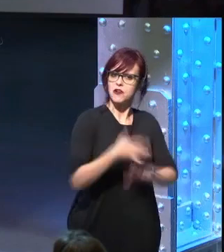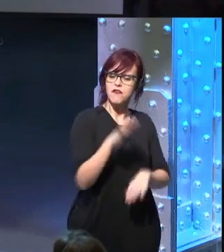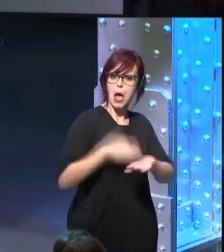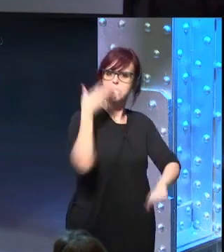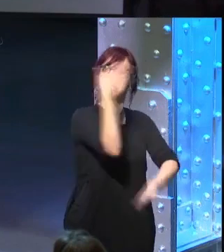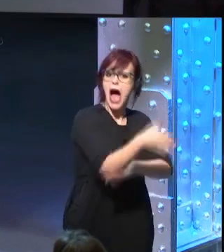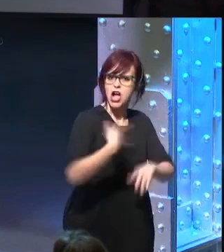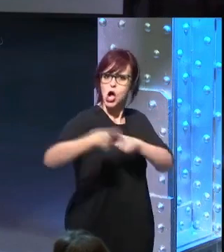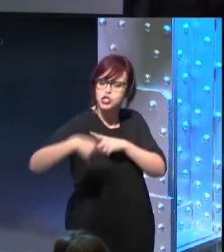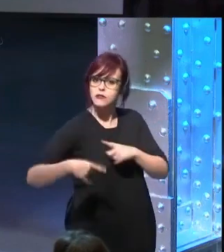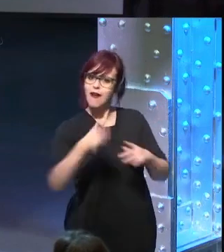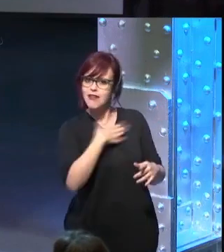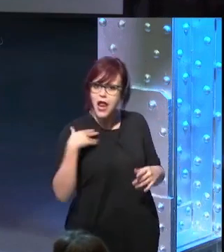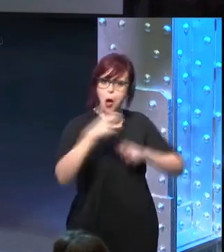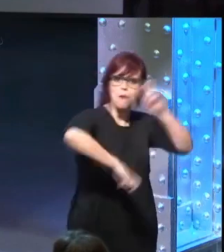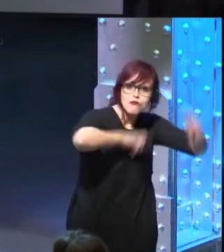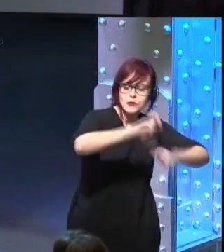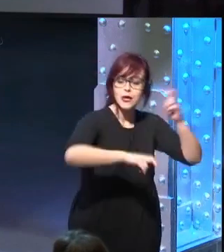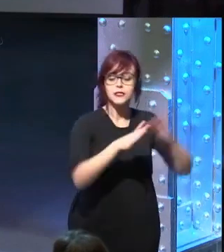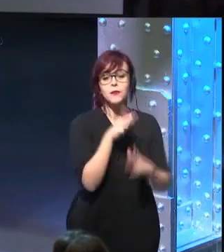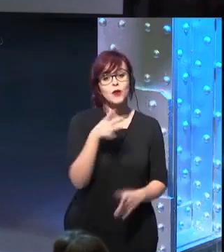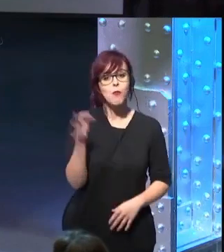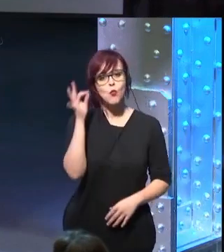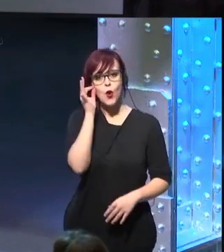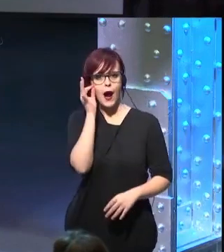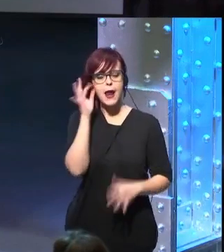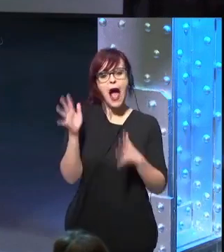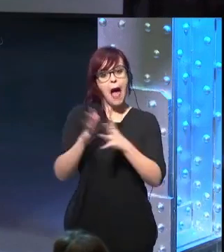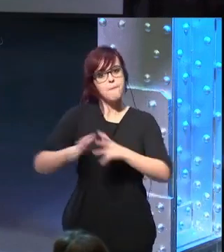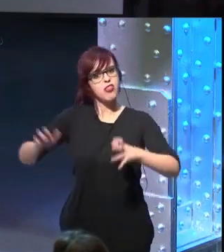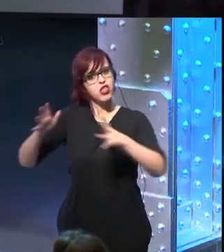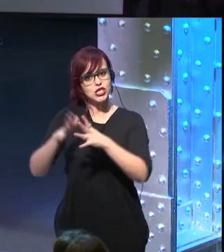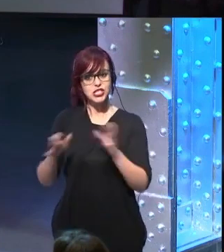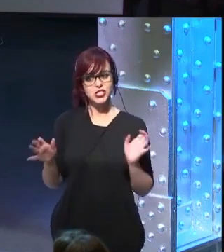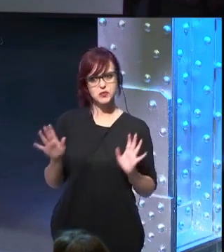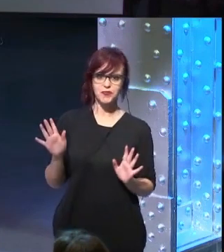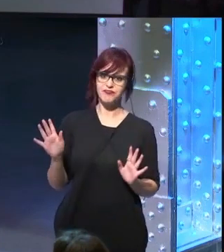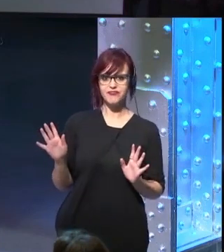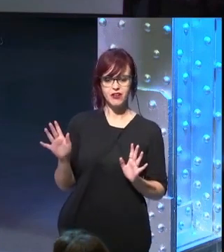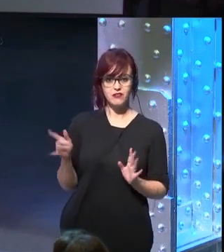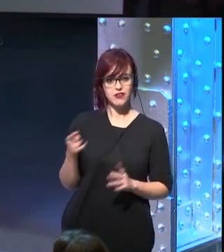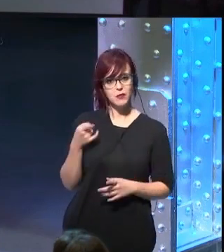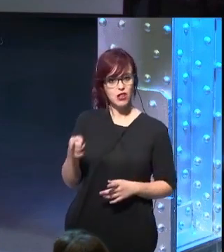va a sitios, es un hombre que busca cosas. Si lo dices de una mujer, es una crítica.